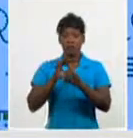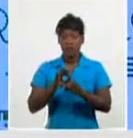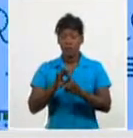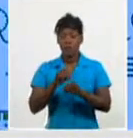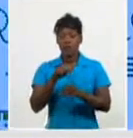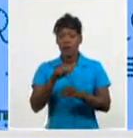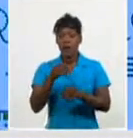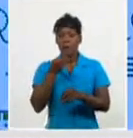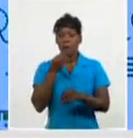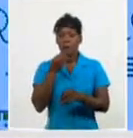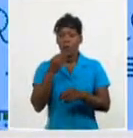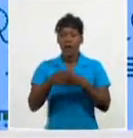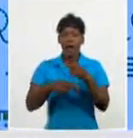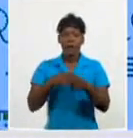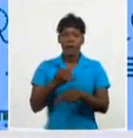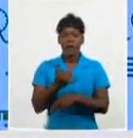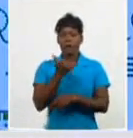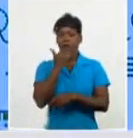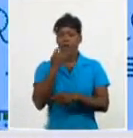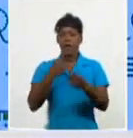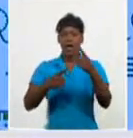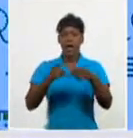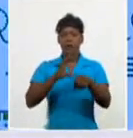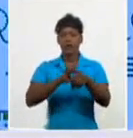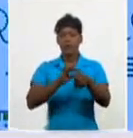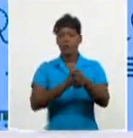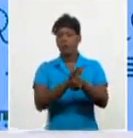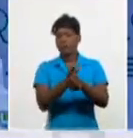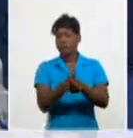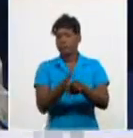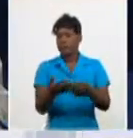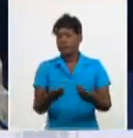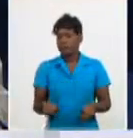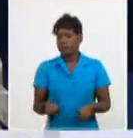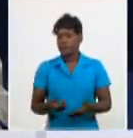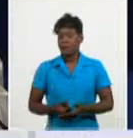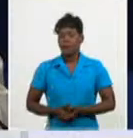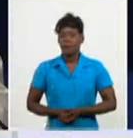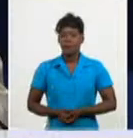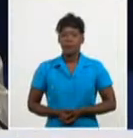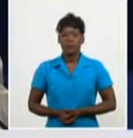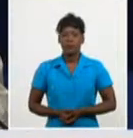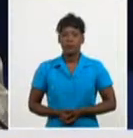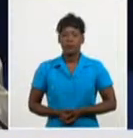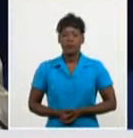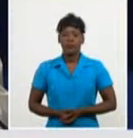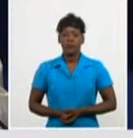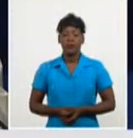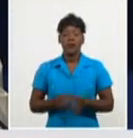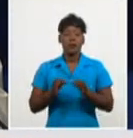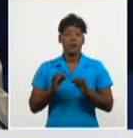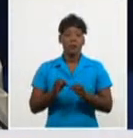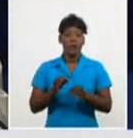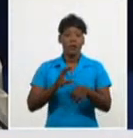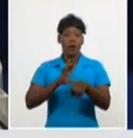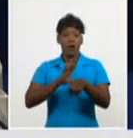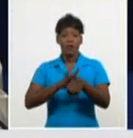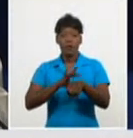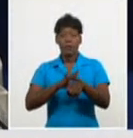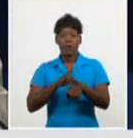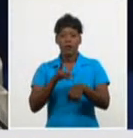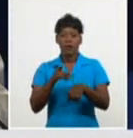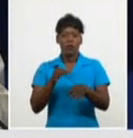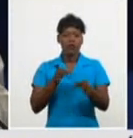coronavirus? Pregunta un usuario en redes sociales. Mira, trombopatía es un trastorno de la función